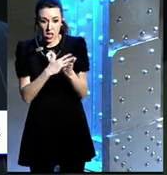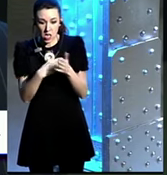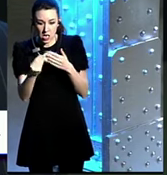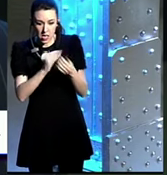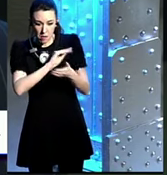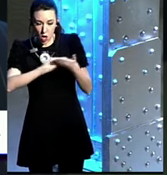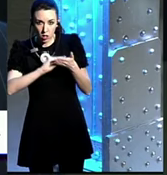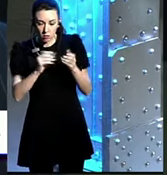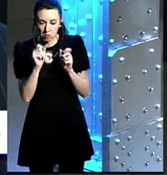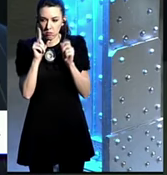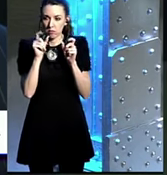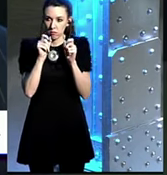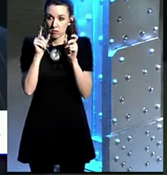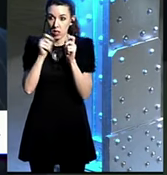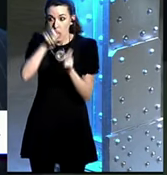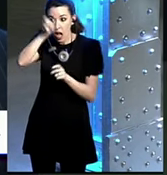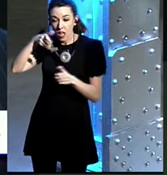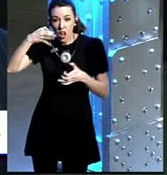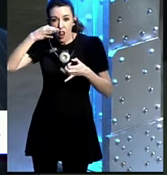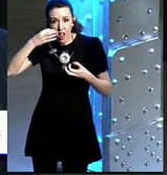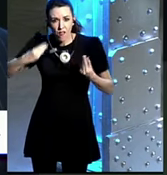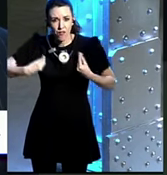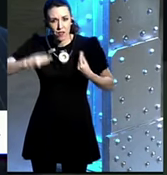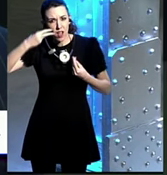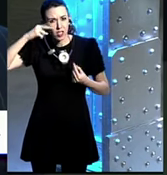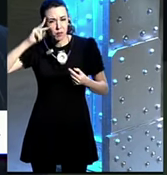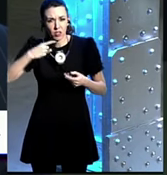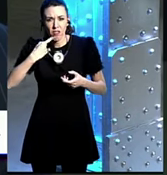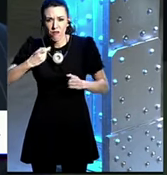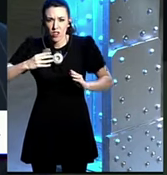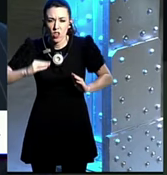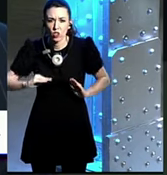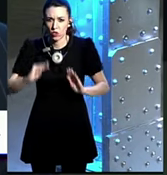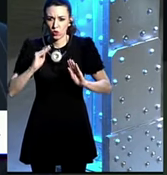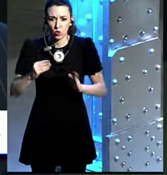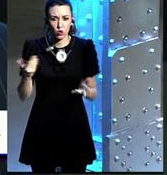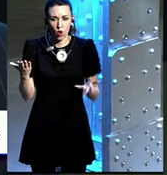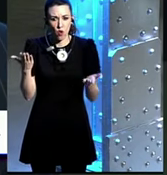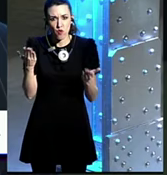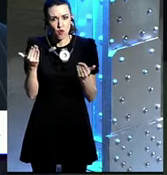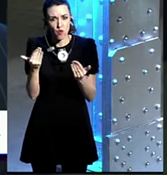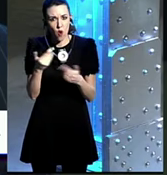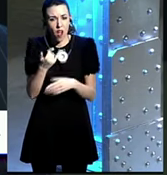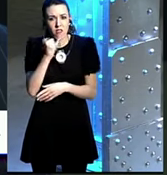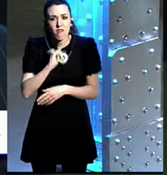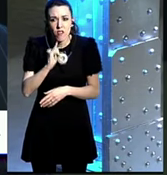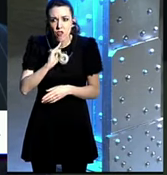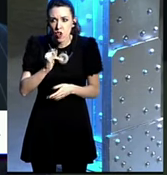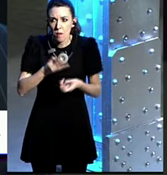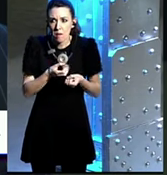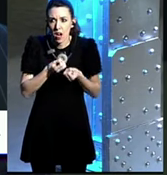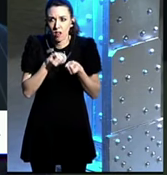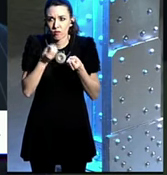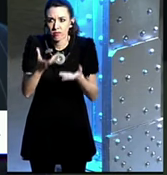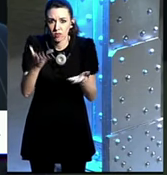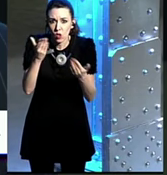cuánta gente hay que realmente viven estas experiencias tan difíciles y que no tienen un idioma para